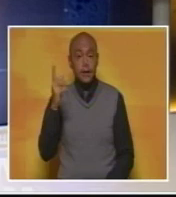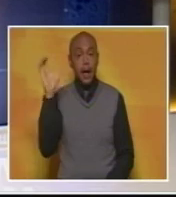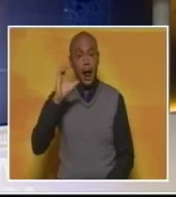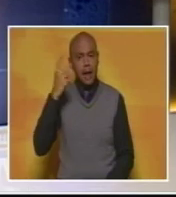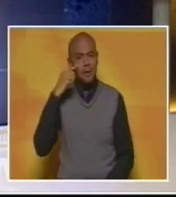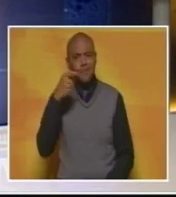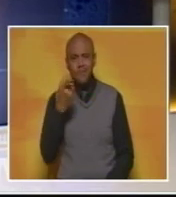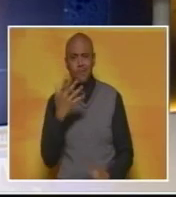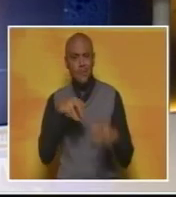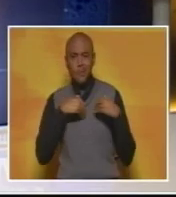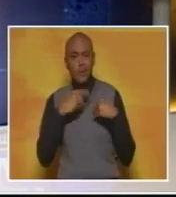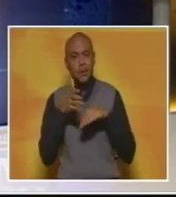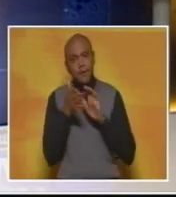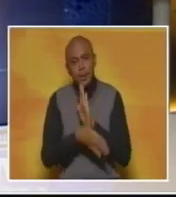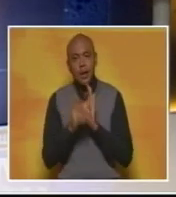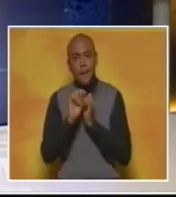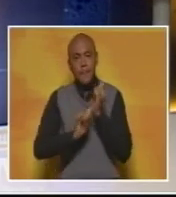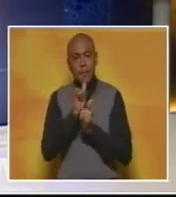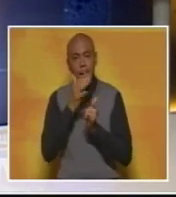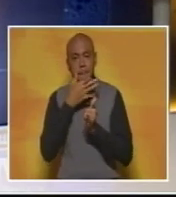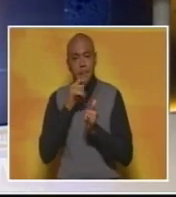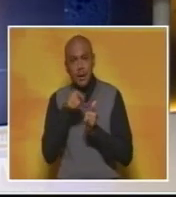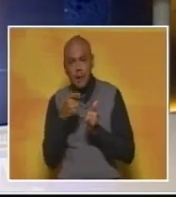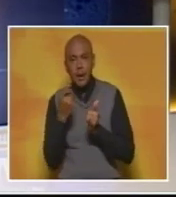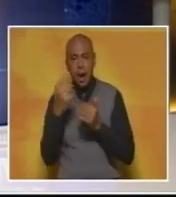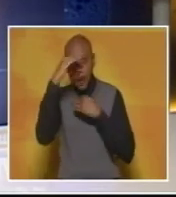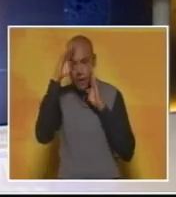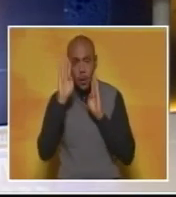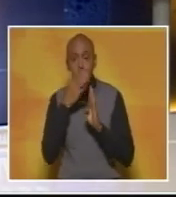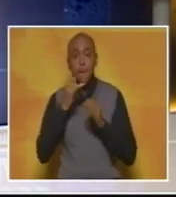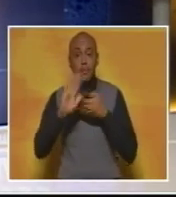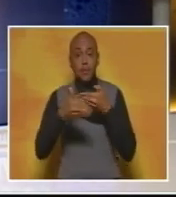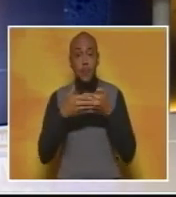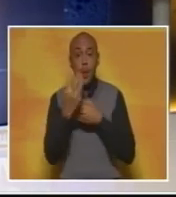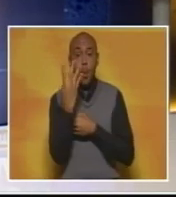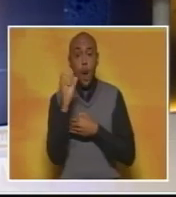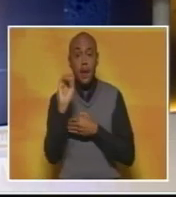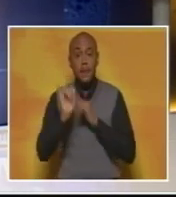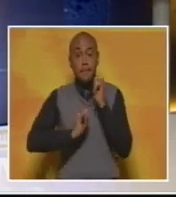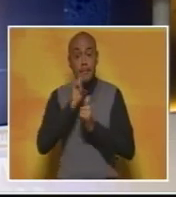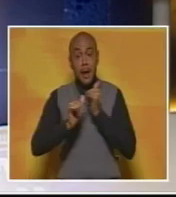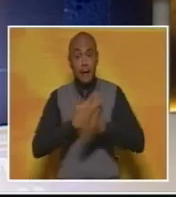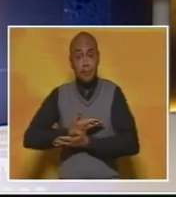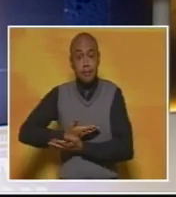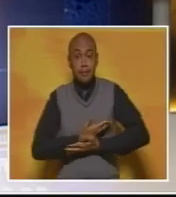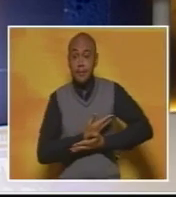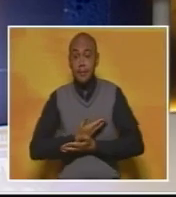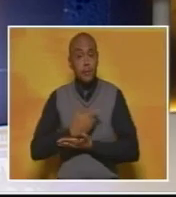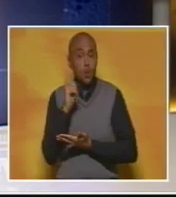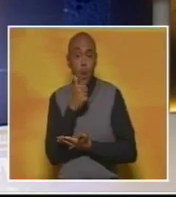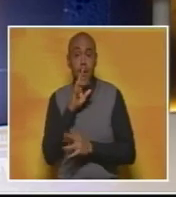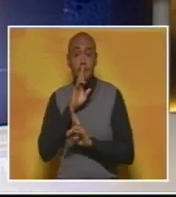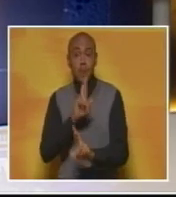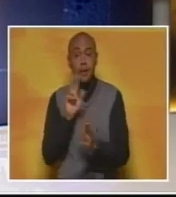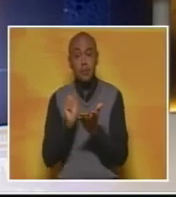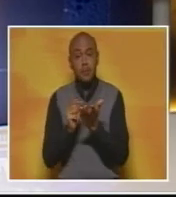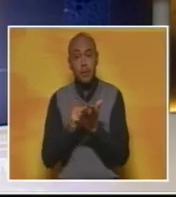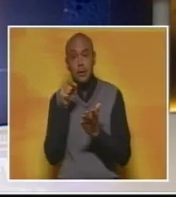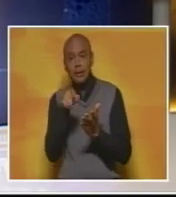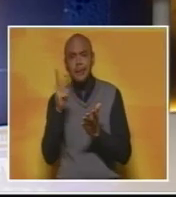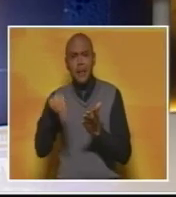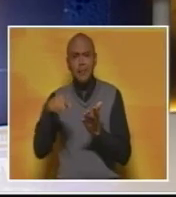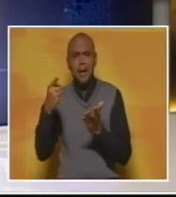rechazo a un posible cierre de esa área y señalan que aproximadamente hay 40 niños afectados por falta de insumos y deterioro de